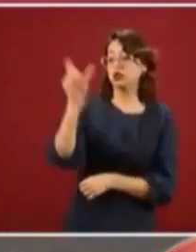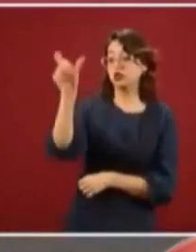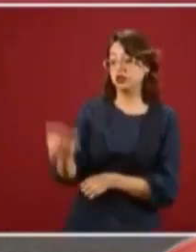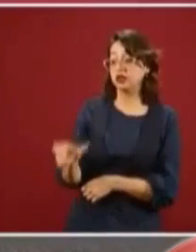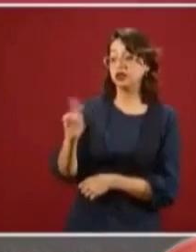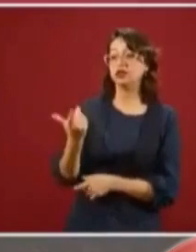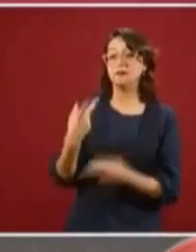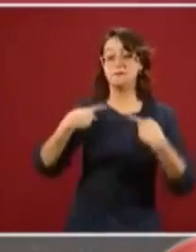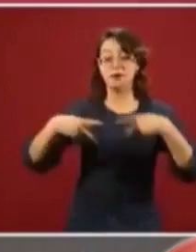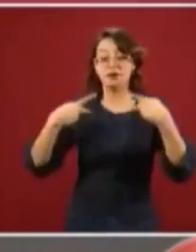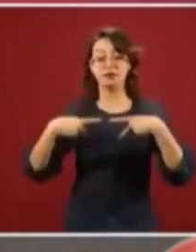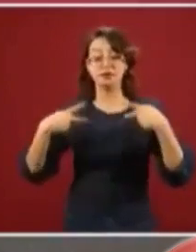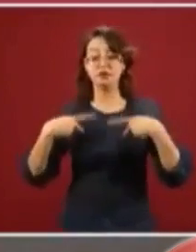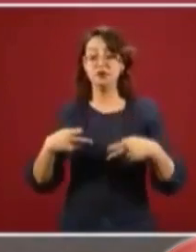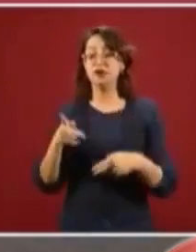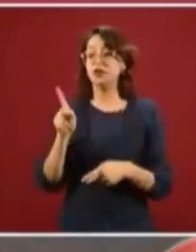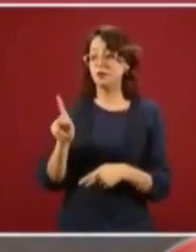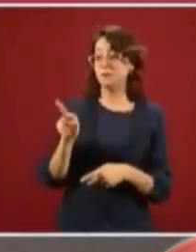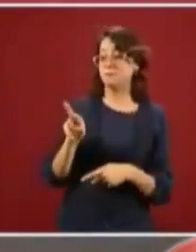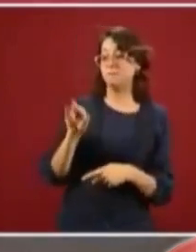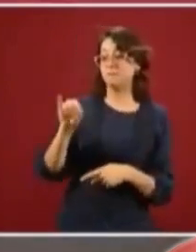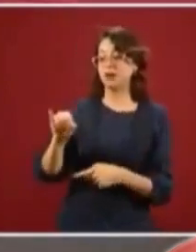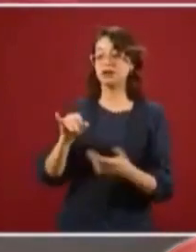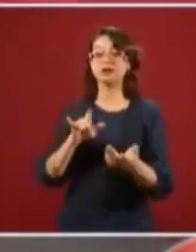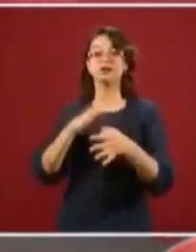la campaña del PRI.